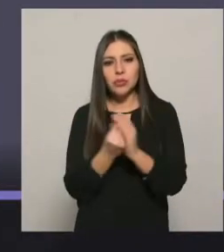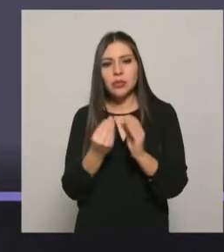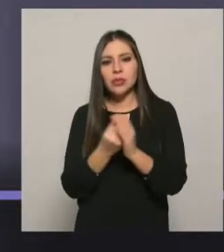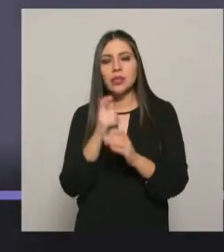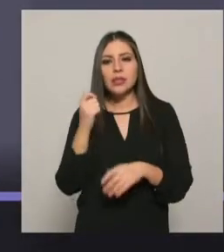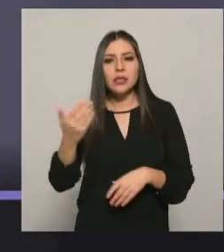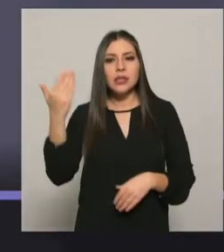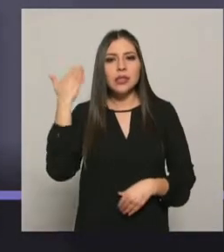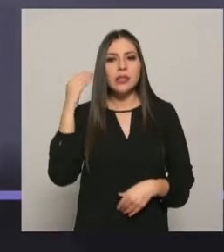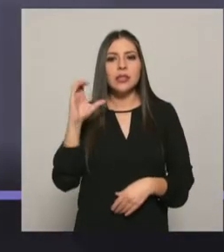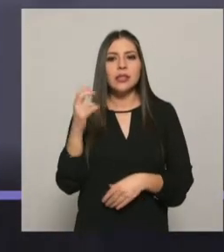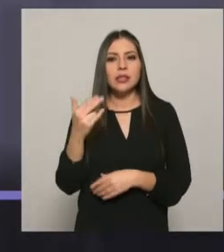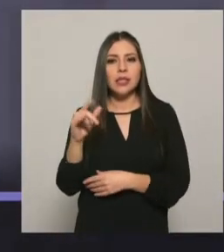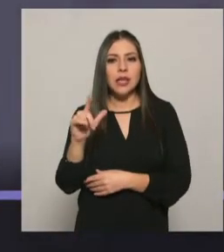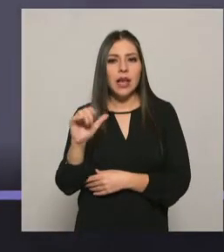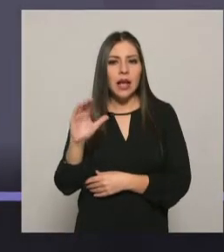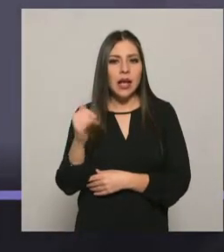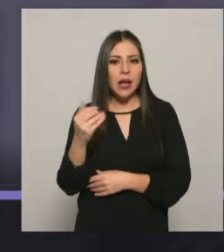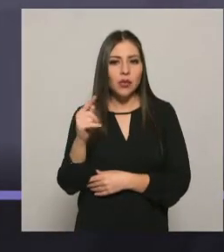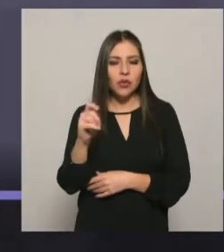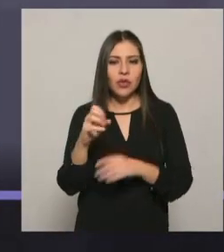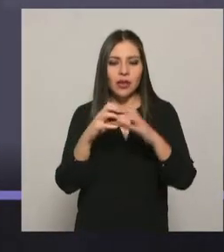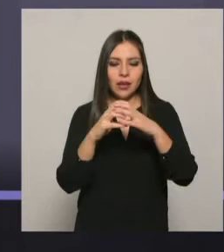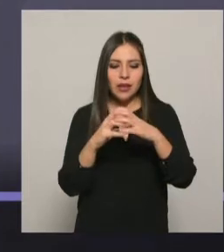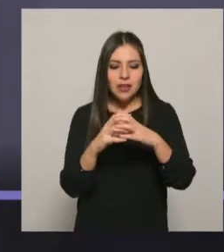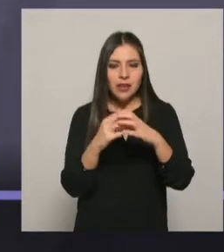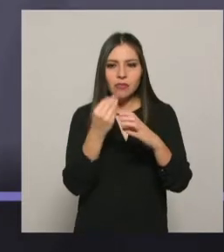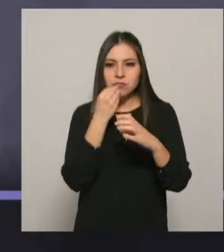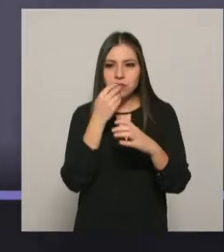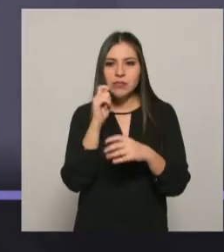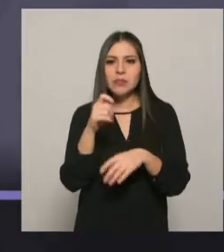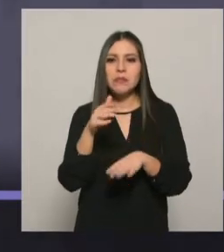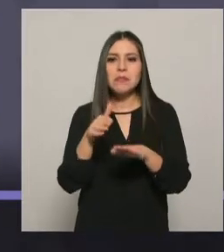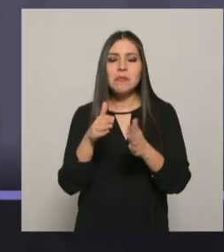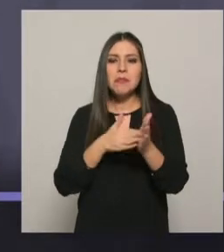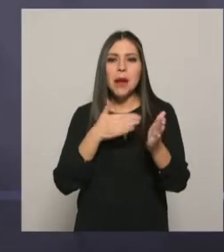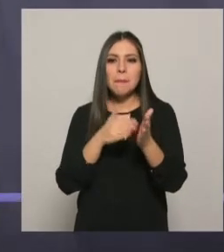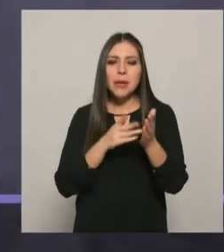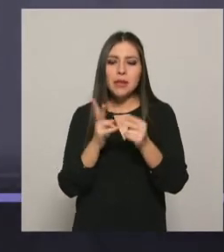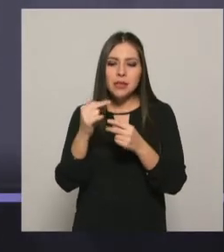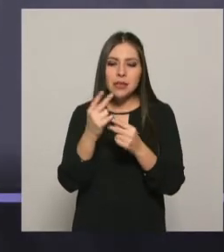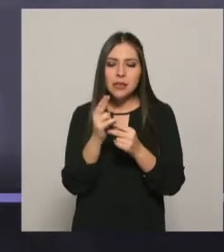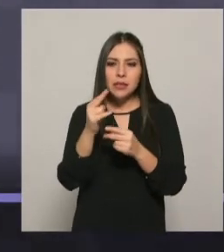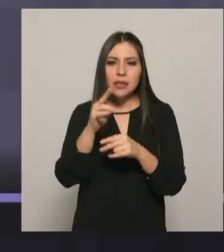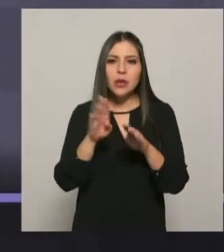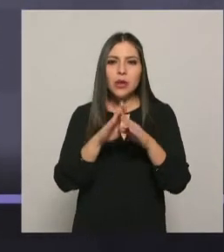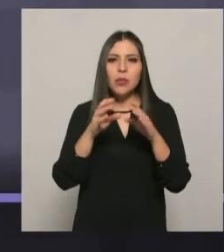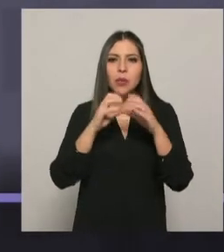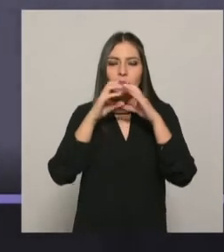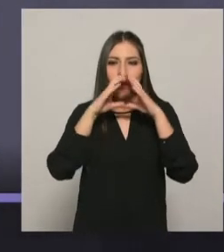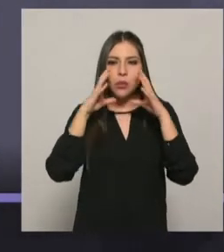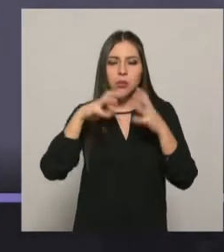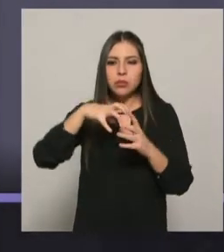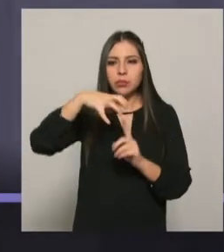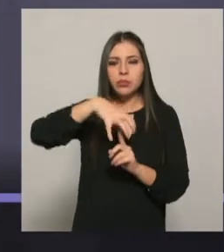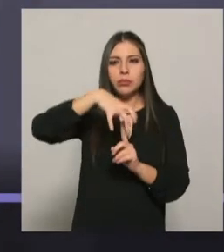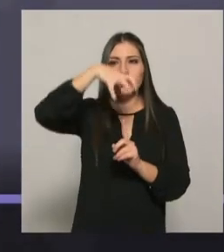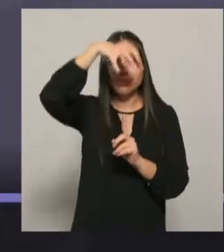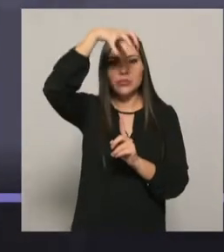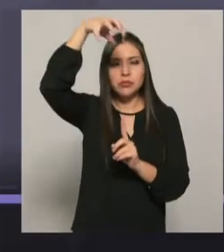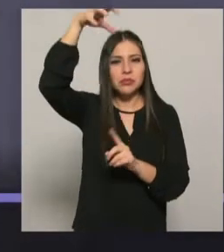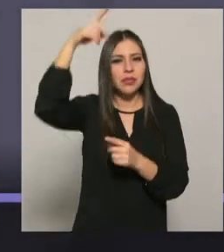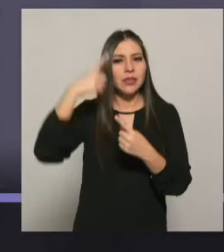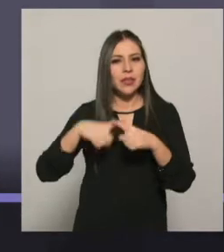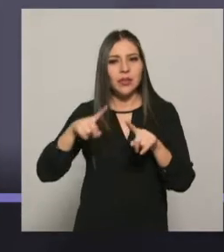el chilacayote, de lo que es hacer papel picado, hacer globos de cantoya. Entonces se está involucrando todas las etapas de